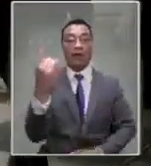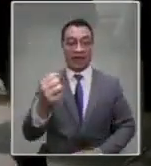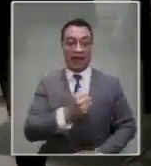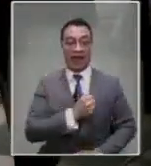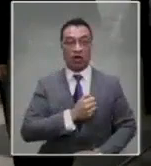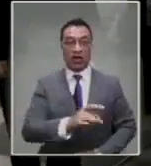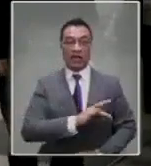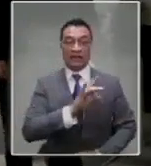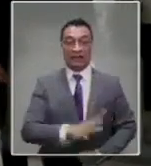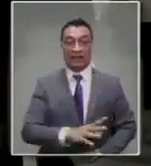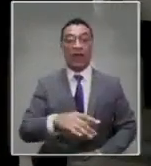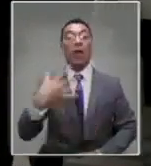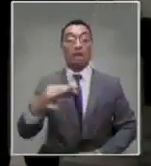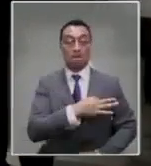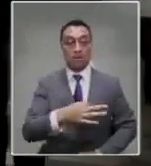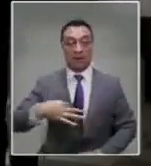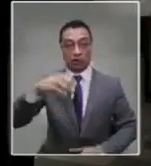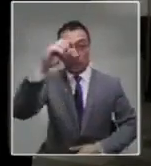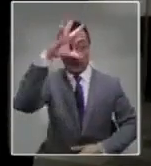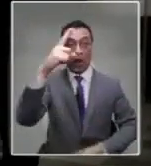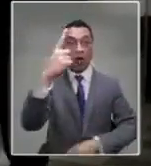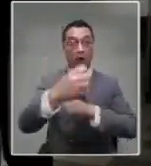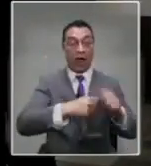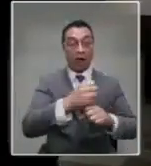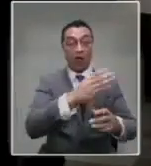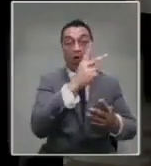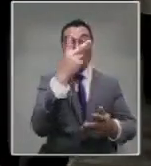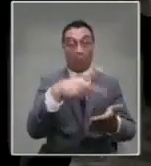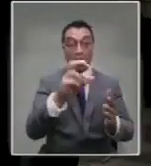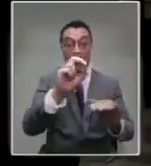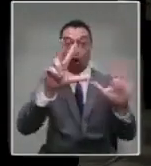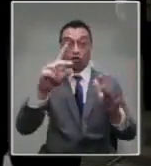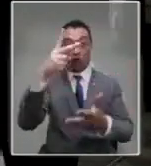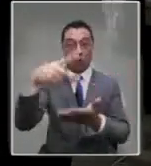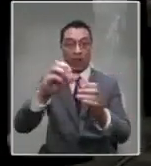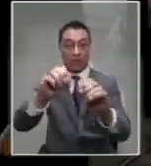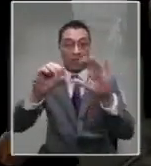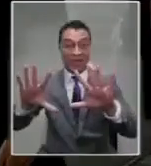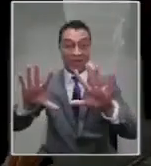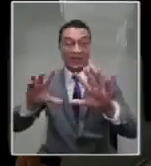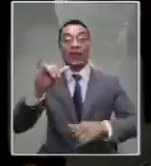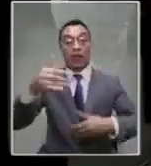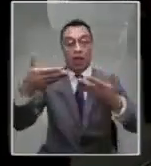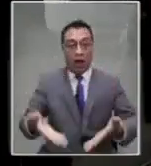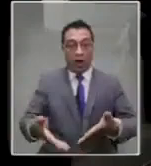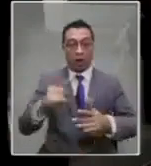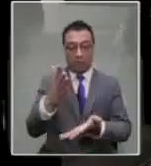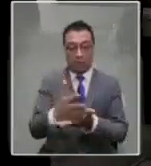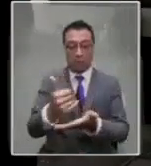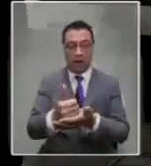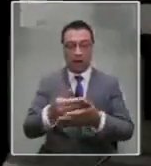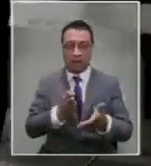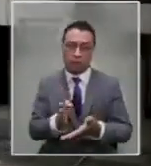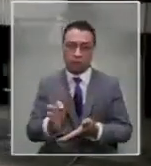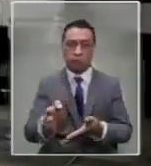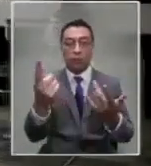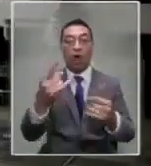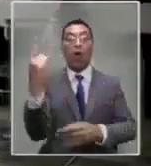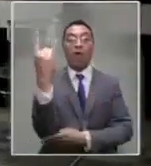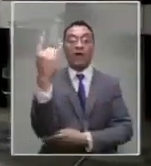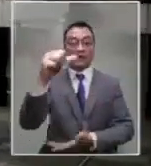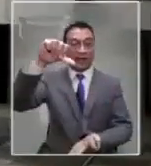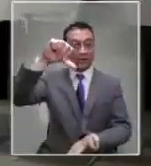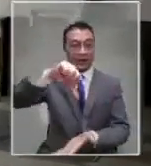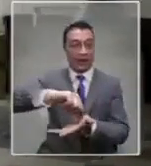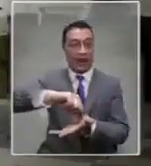la Universidad Católica de Chile, fue ministro de Minería entre los años 2008 y 2010 y hoy está impulsando un plan estratégico